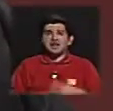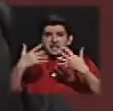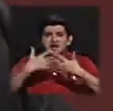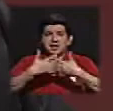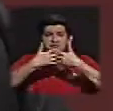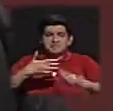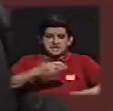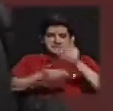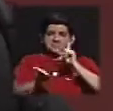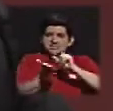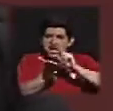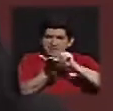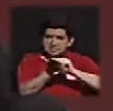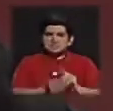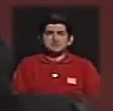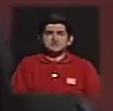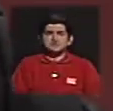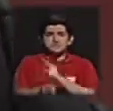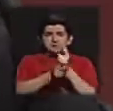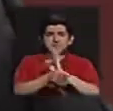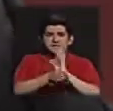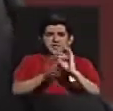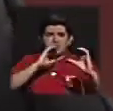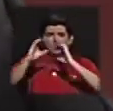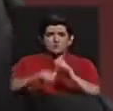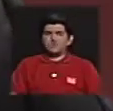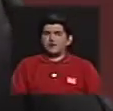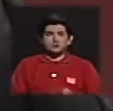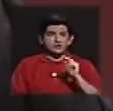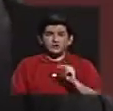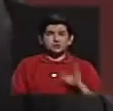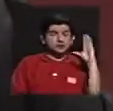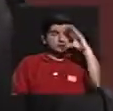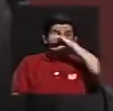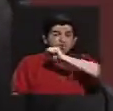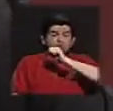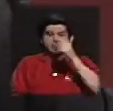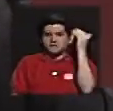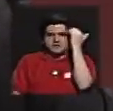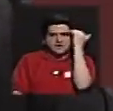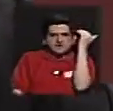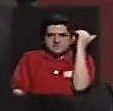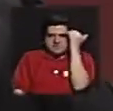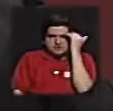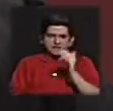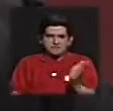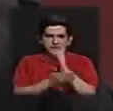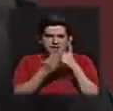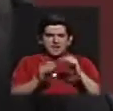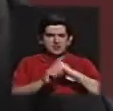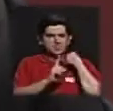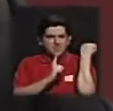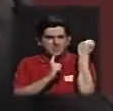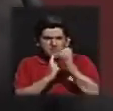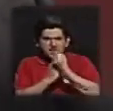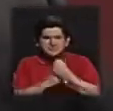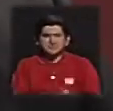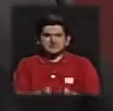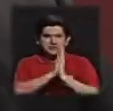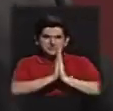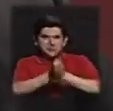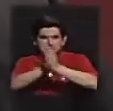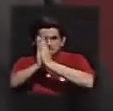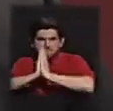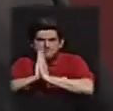se publicara, y la SUTEL no tuvo la previsión de enterarse que para algunas condiciones que las cuales que